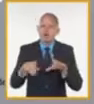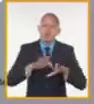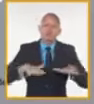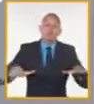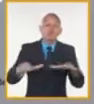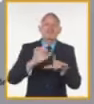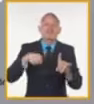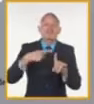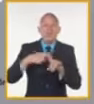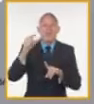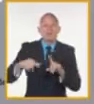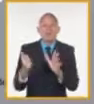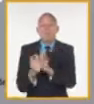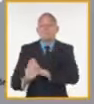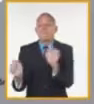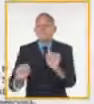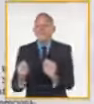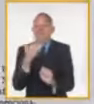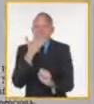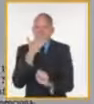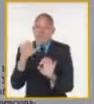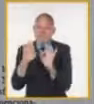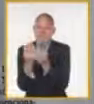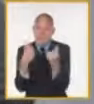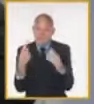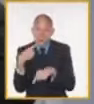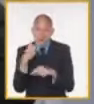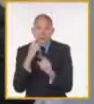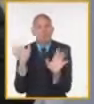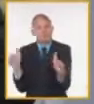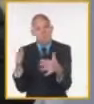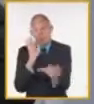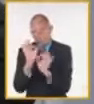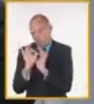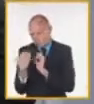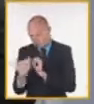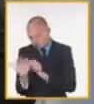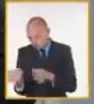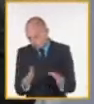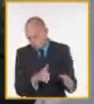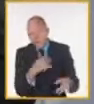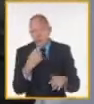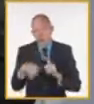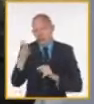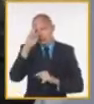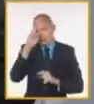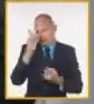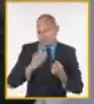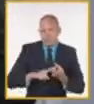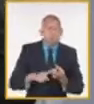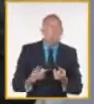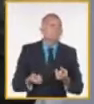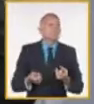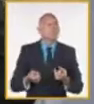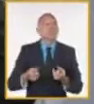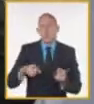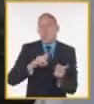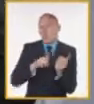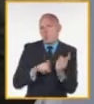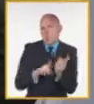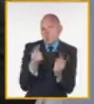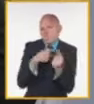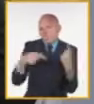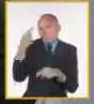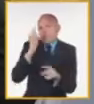a las víctimas del terrorismo en en cuanto a salud en cuanto a asesoría jurídica con un nivel de prioridad hacia los niños las